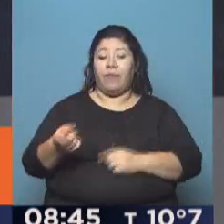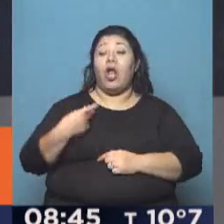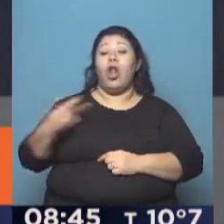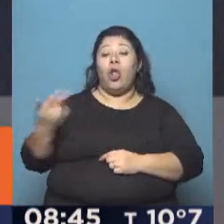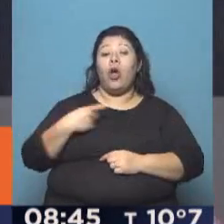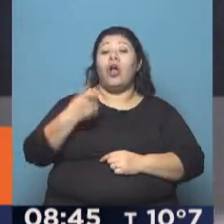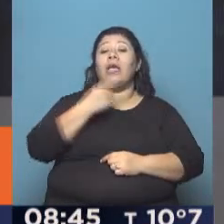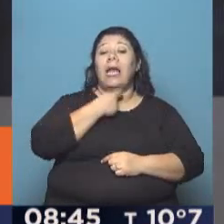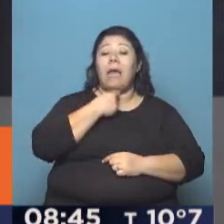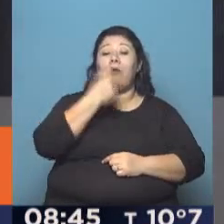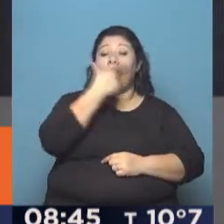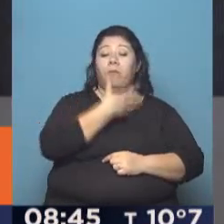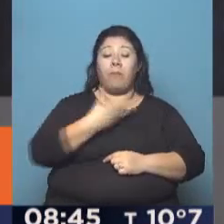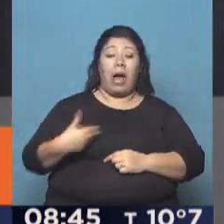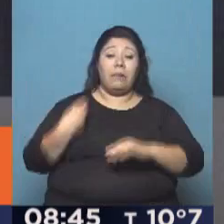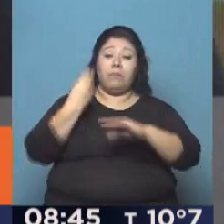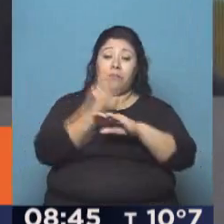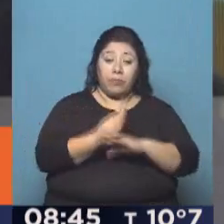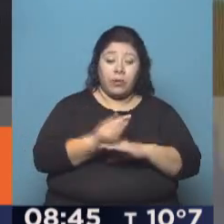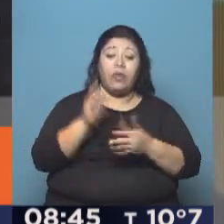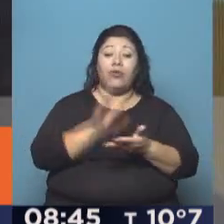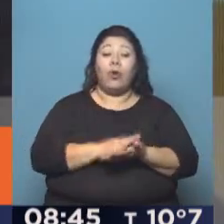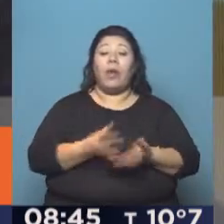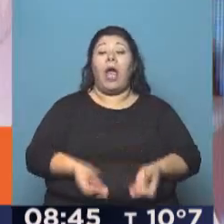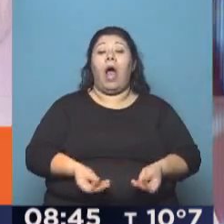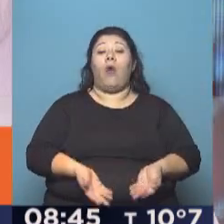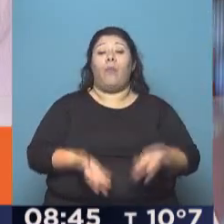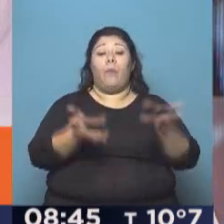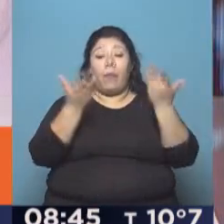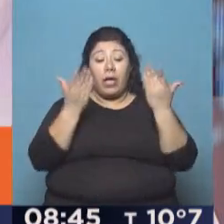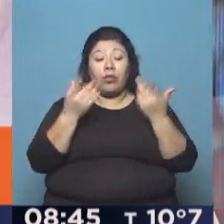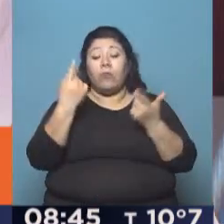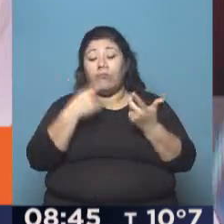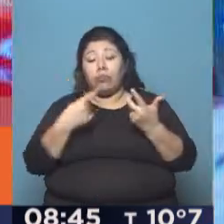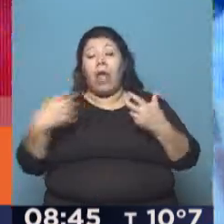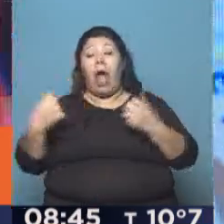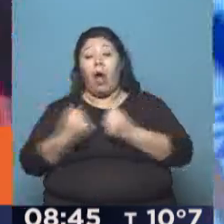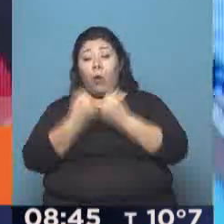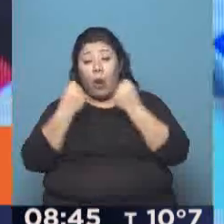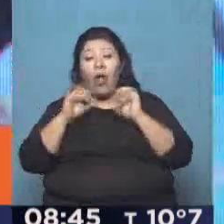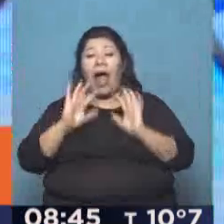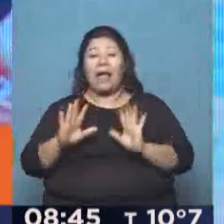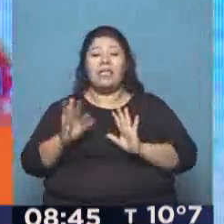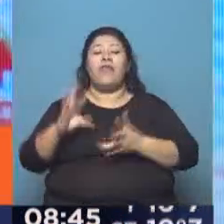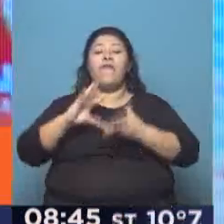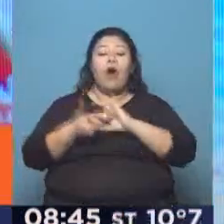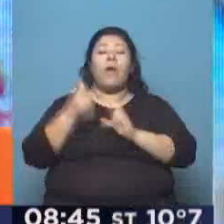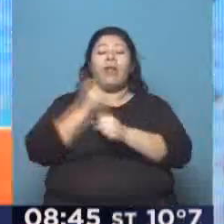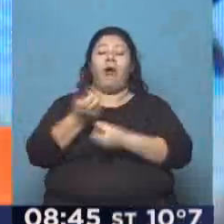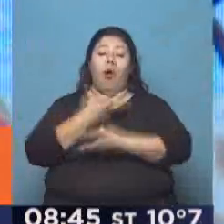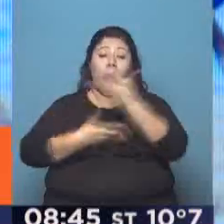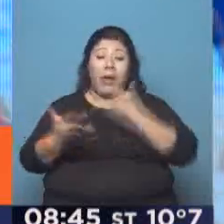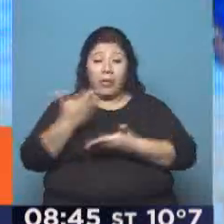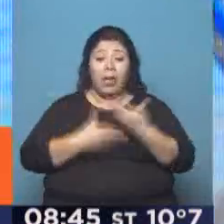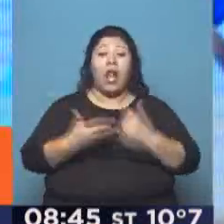apelar la decisión de la cámara Federal sobre el aumento a las tarifas hoy la agenda tiene que ser esa y el gobierno creo que no está